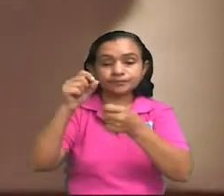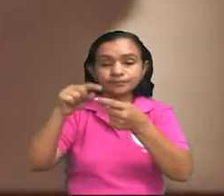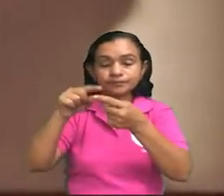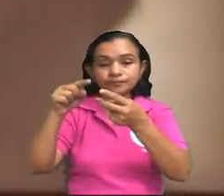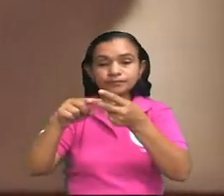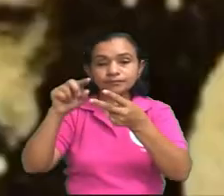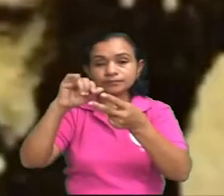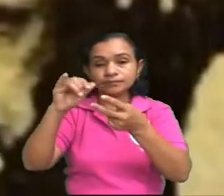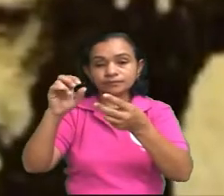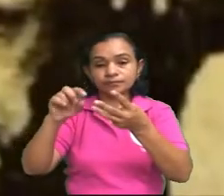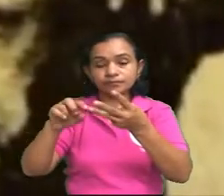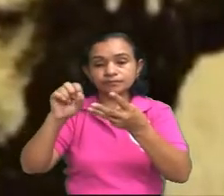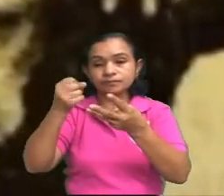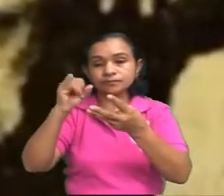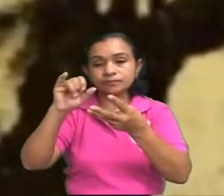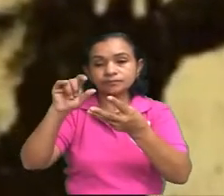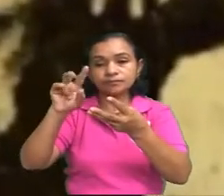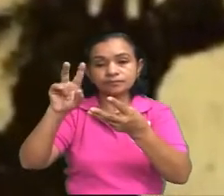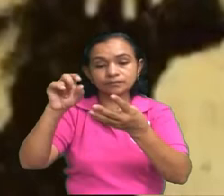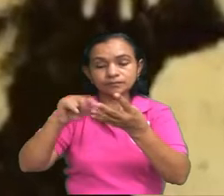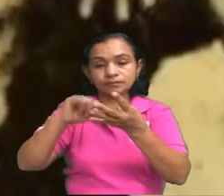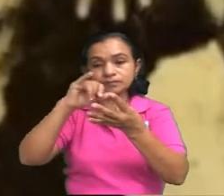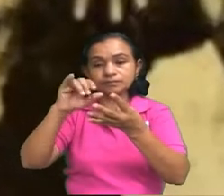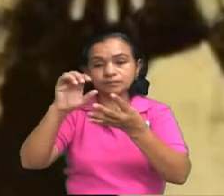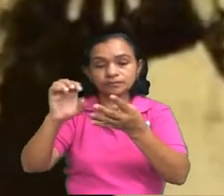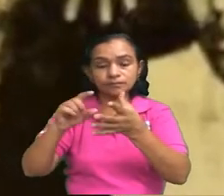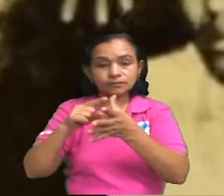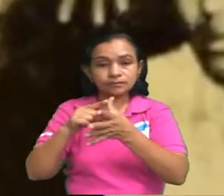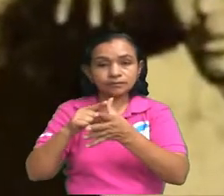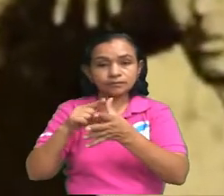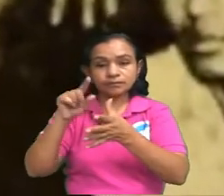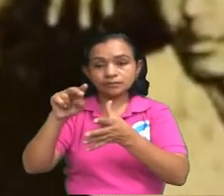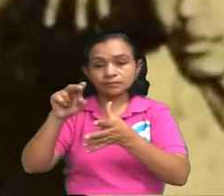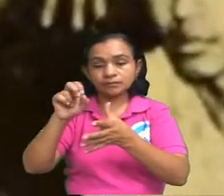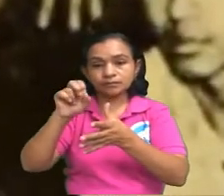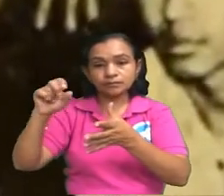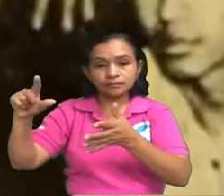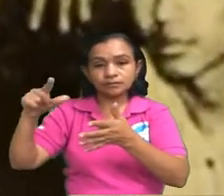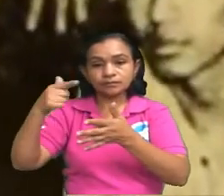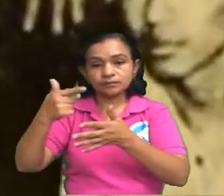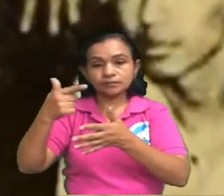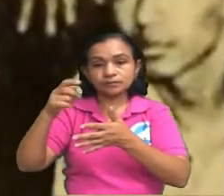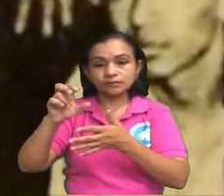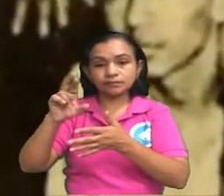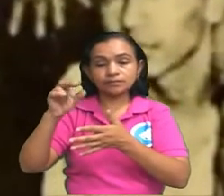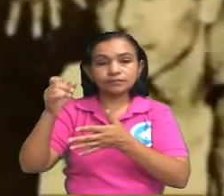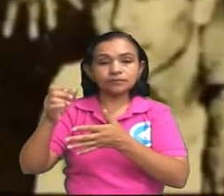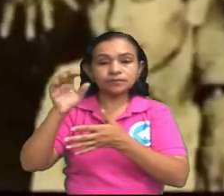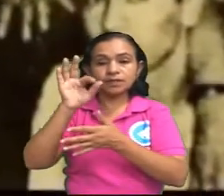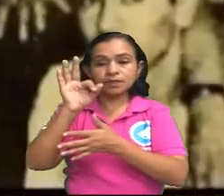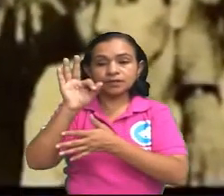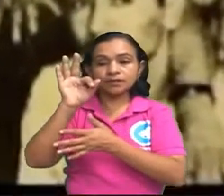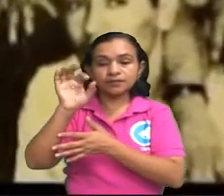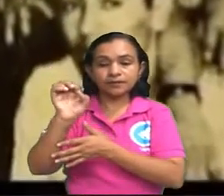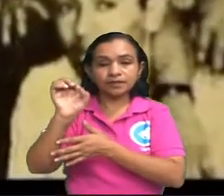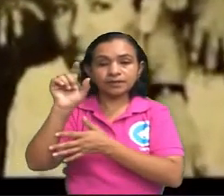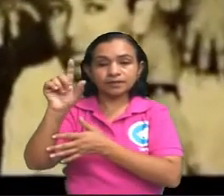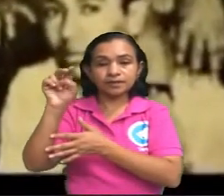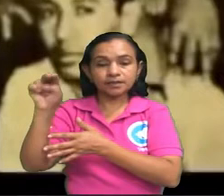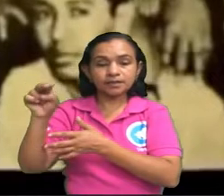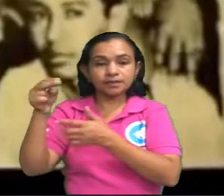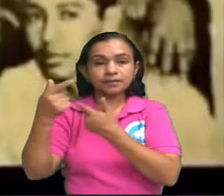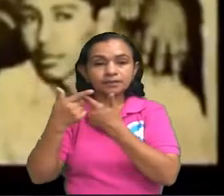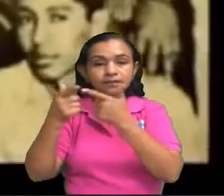Jorge Navarro, Silvio Mayorga, José Benito Escobar, Noel Guerrero y Germán Pomares, el Frente Sandinista de